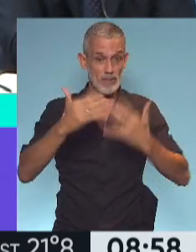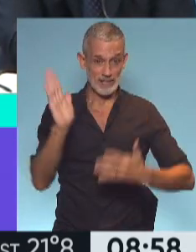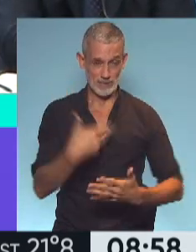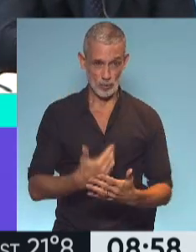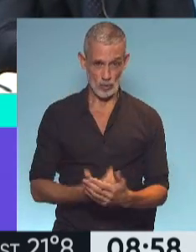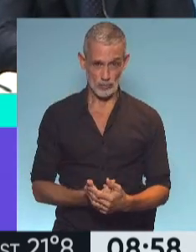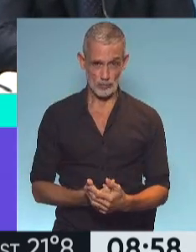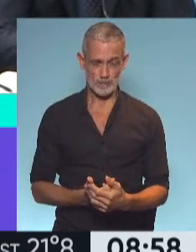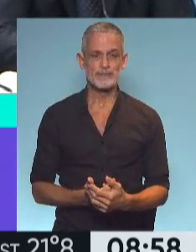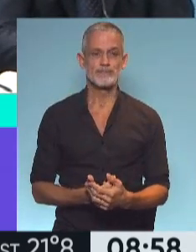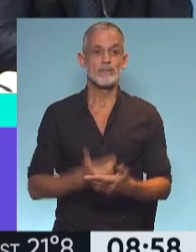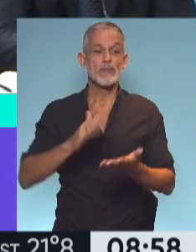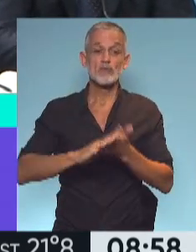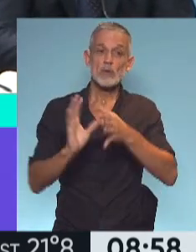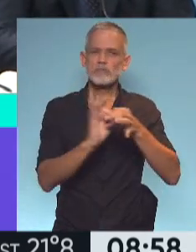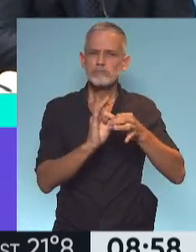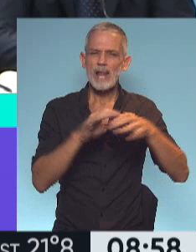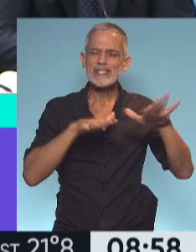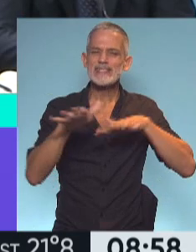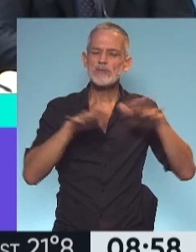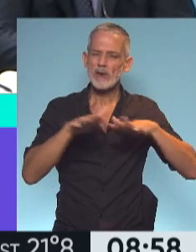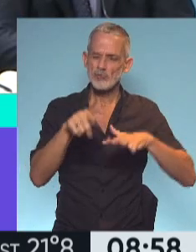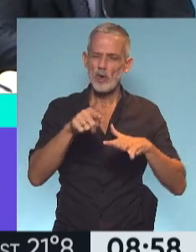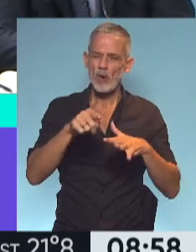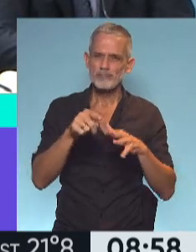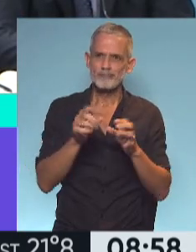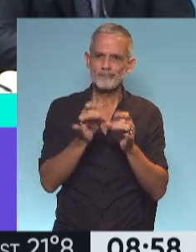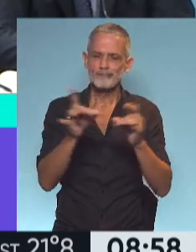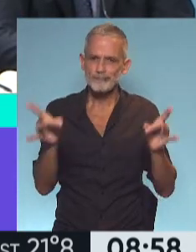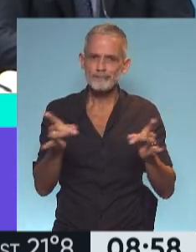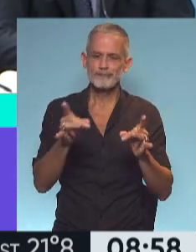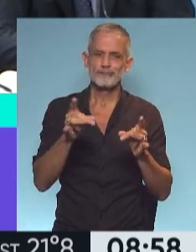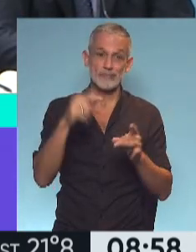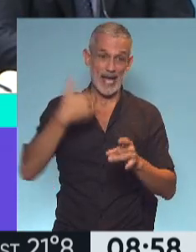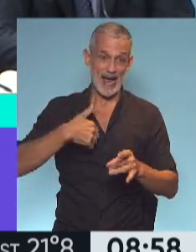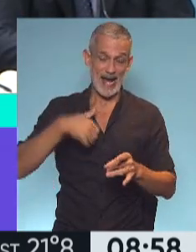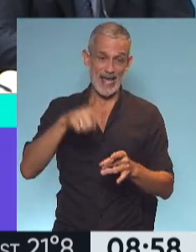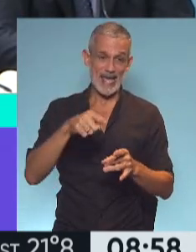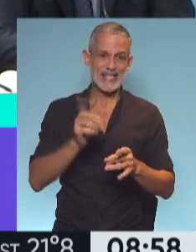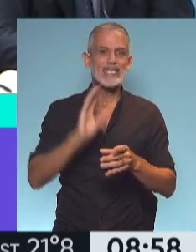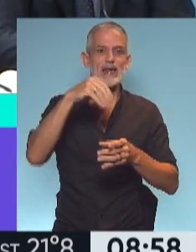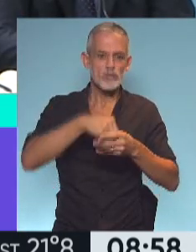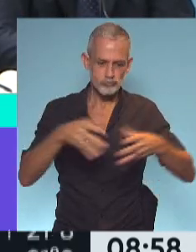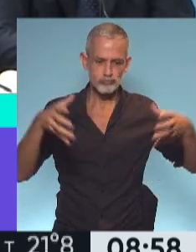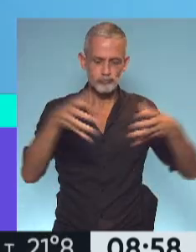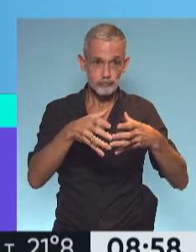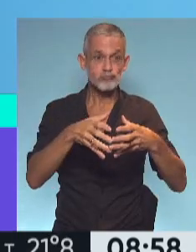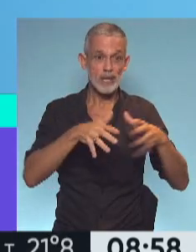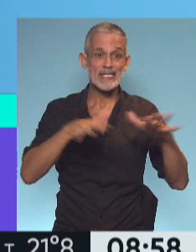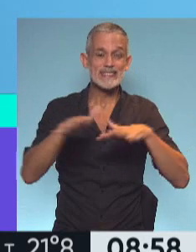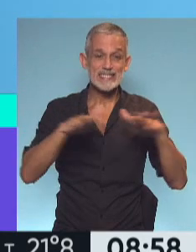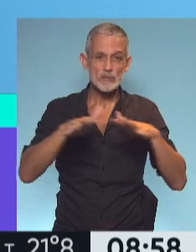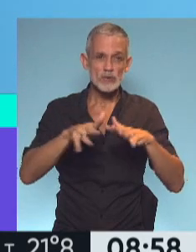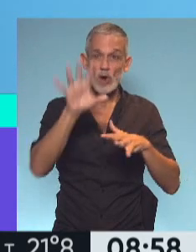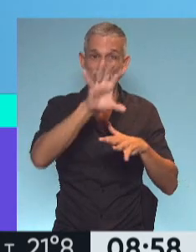todos. En relación a la situación epidemiológica, y como decía la ministra, en Argentina estamos inmersos en una situación